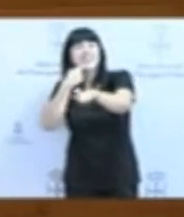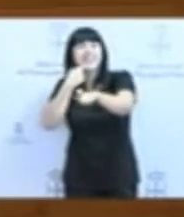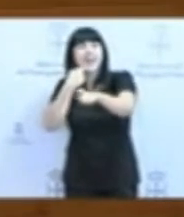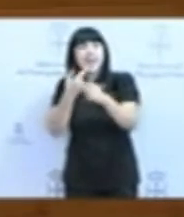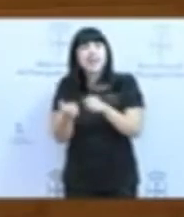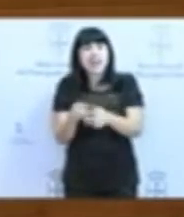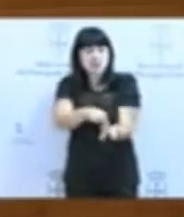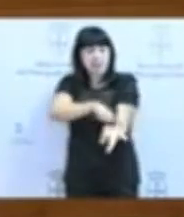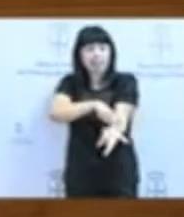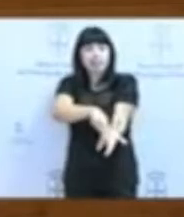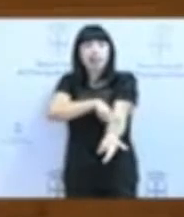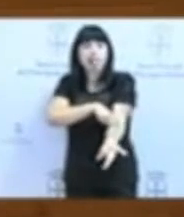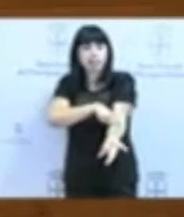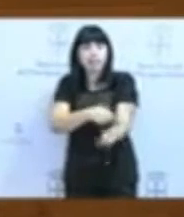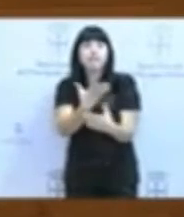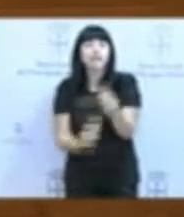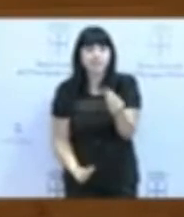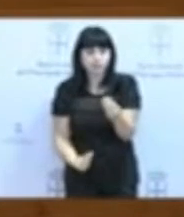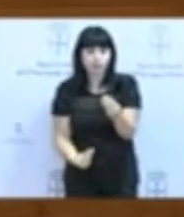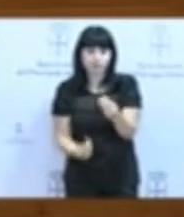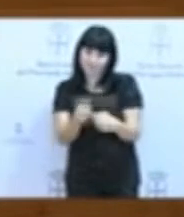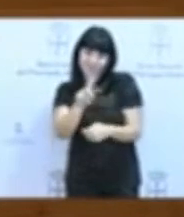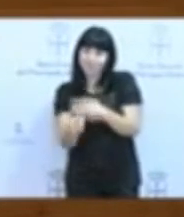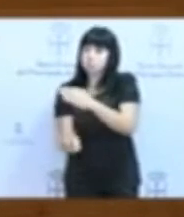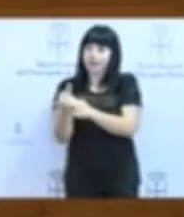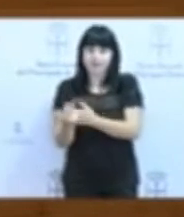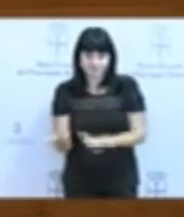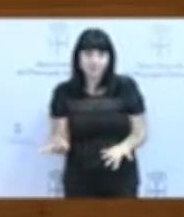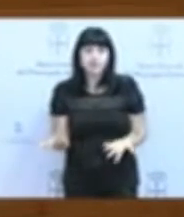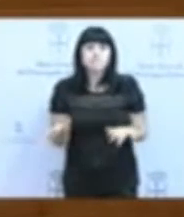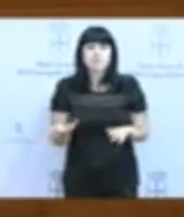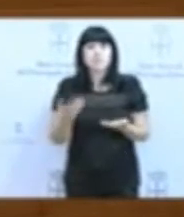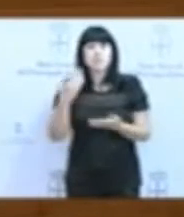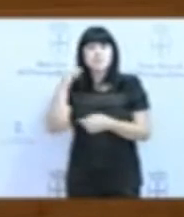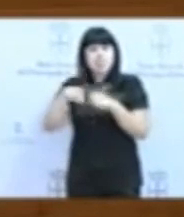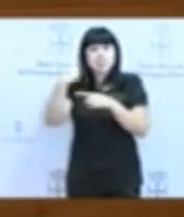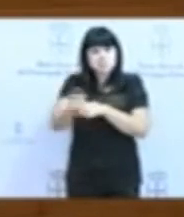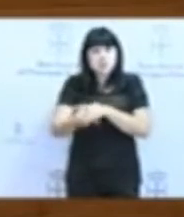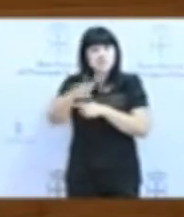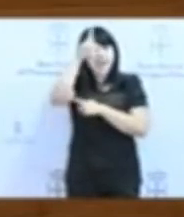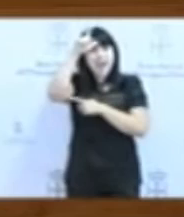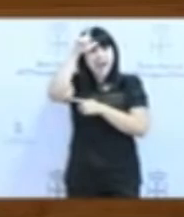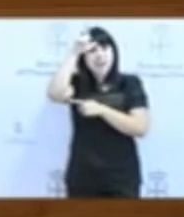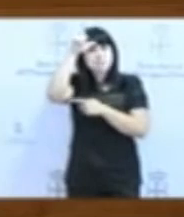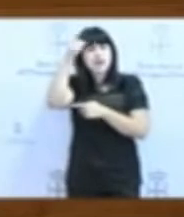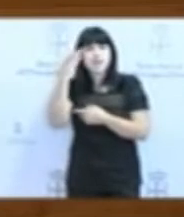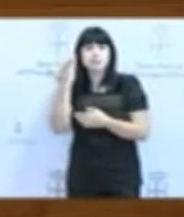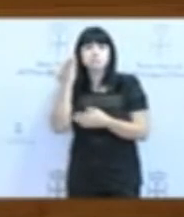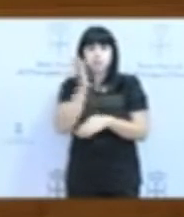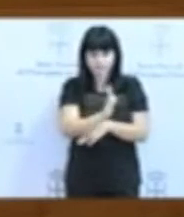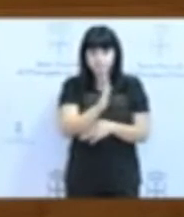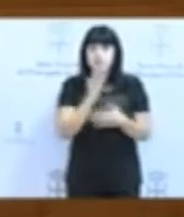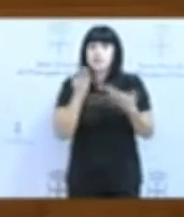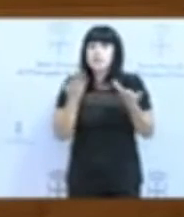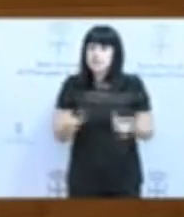Era de origen letón y a los 4 años sería nacionalizado por Alemania. Esto es lo que pasa y esto es lo que hace la gente cuando ya no sabe qué